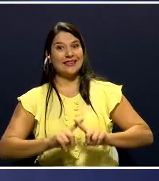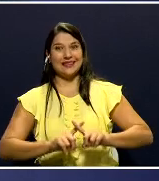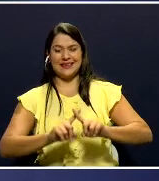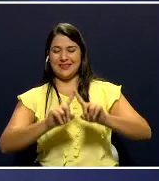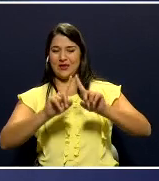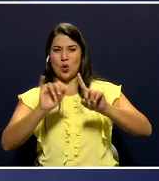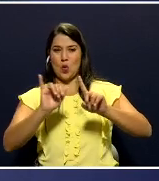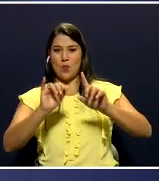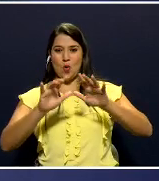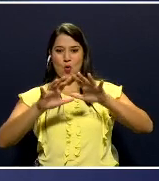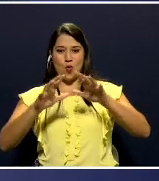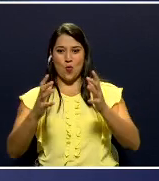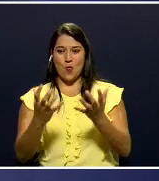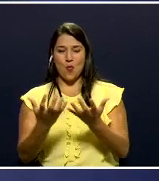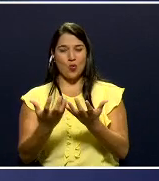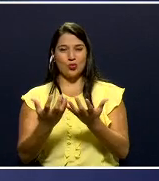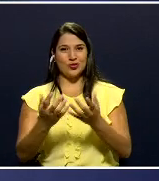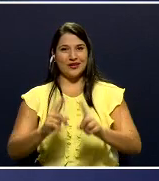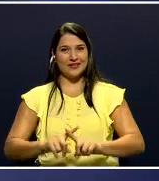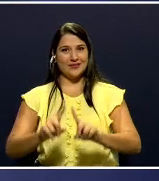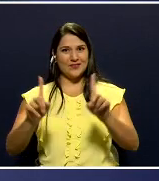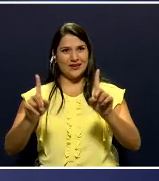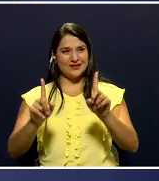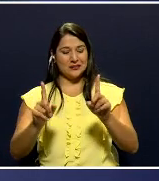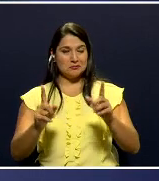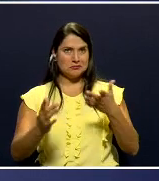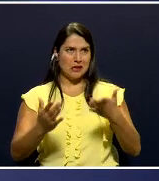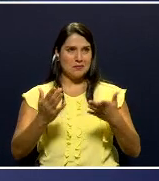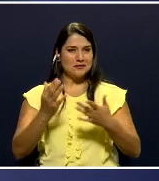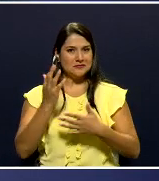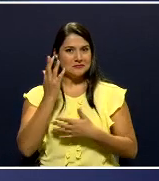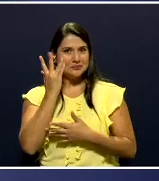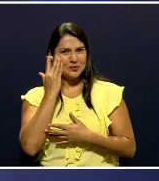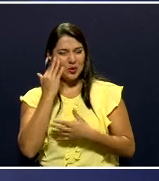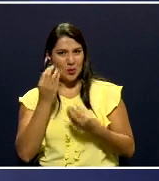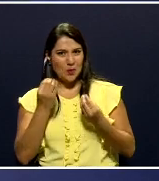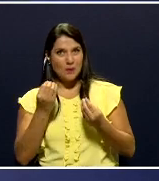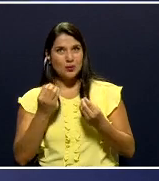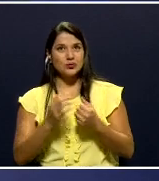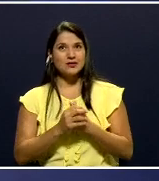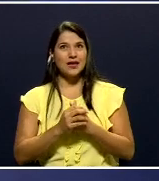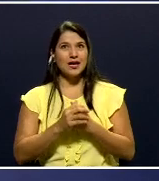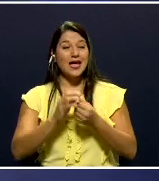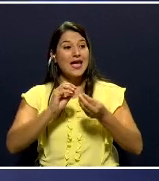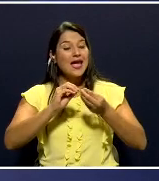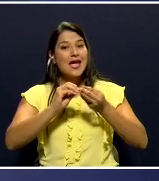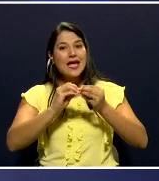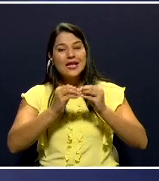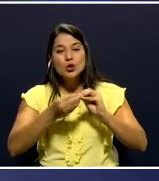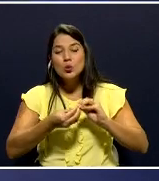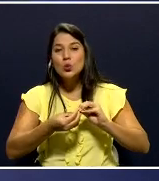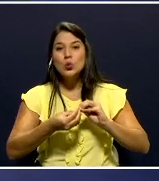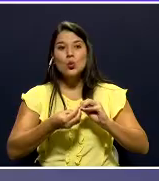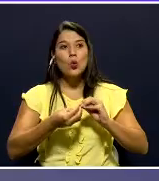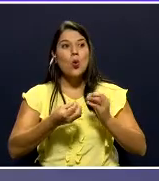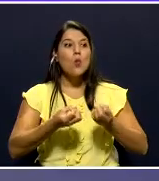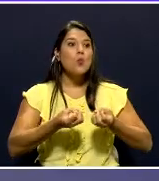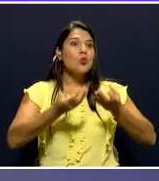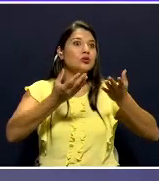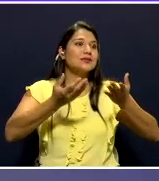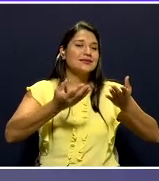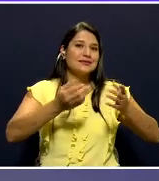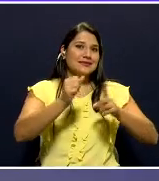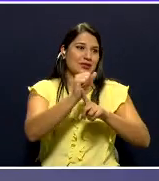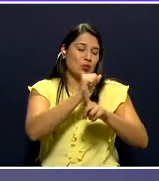mundo sinceramente por momentos aterrador. La cantidad de variables que no podemos